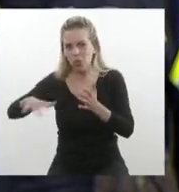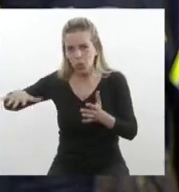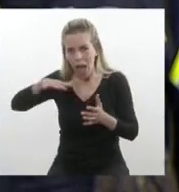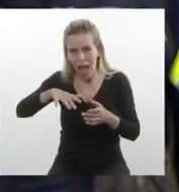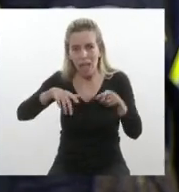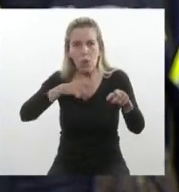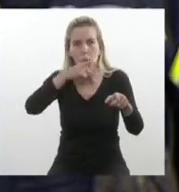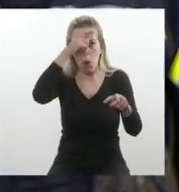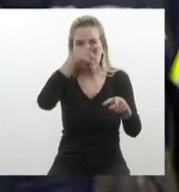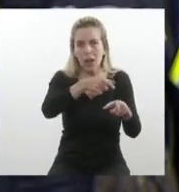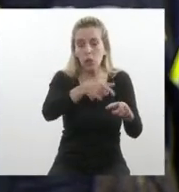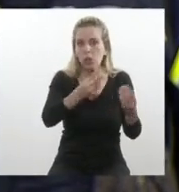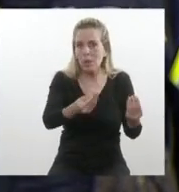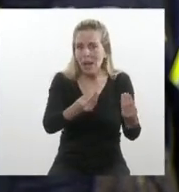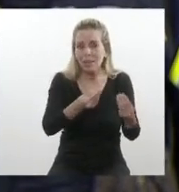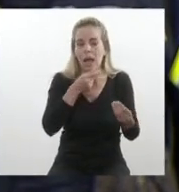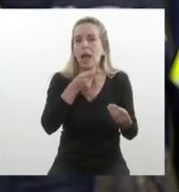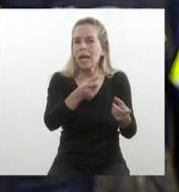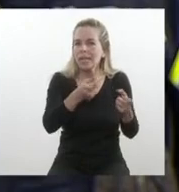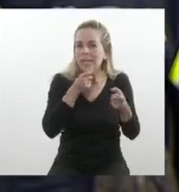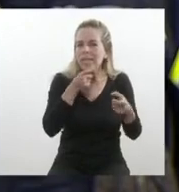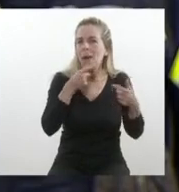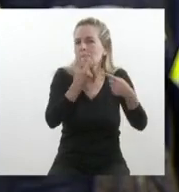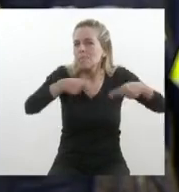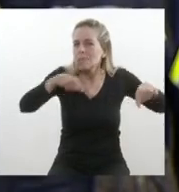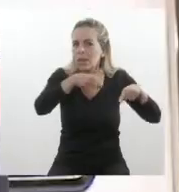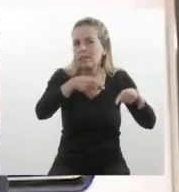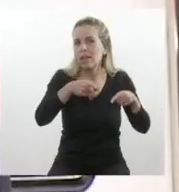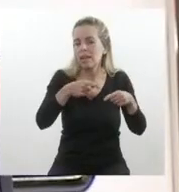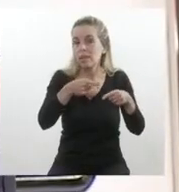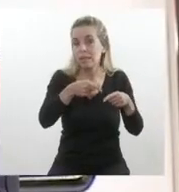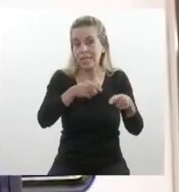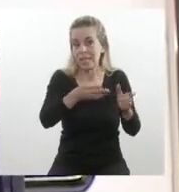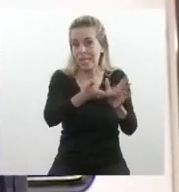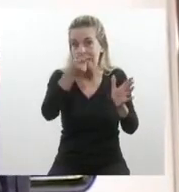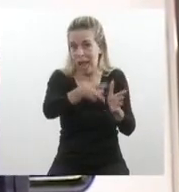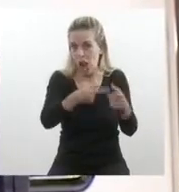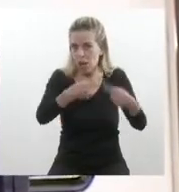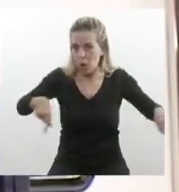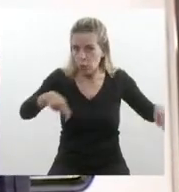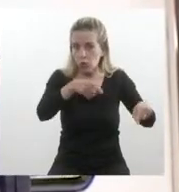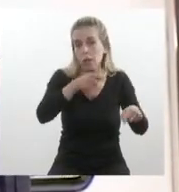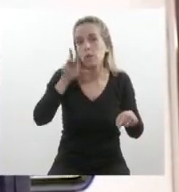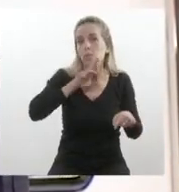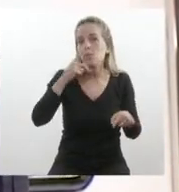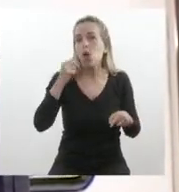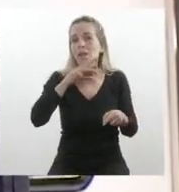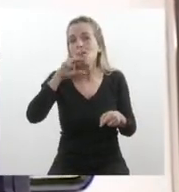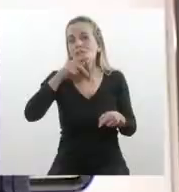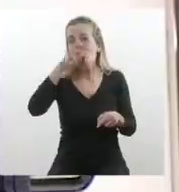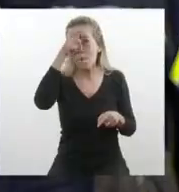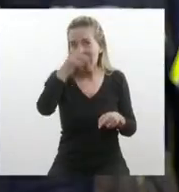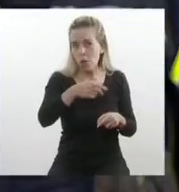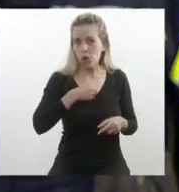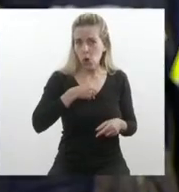los privó a ustedes de recursos que eran necesarios para que el cuerpo de bomberos voluntarios, bomberos y bomberas voluntarios, puedan